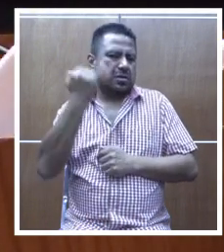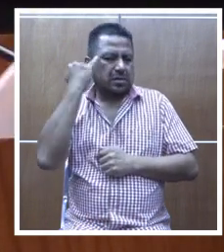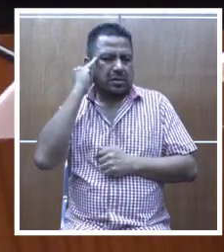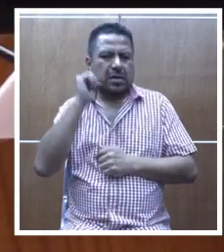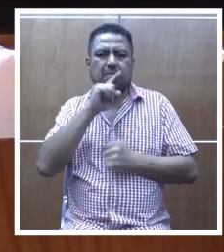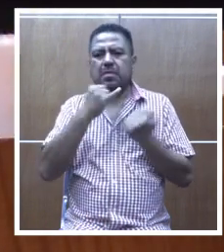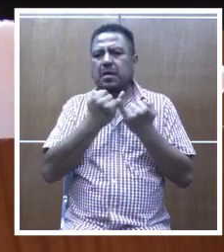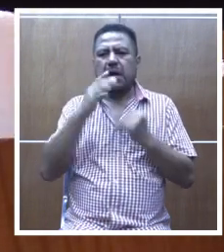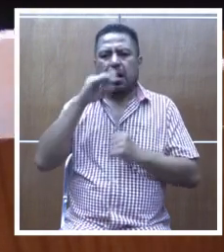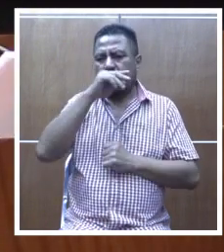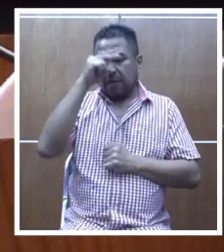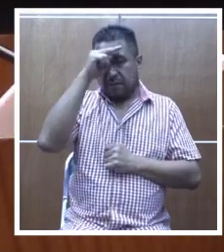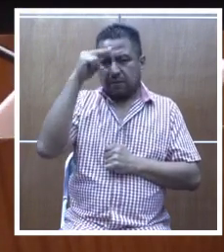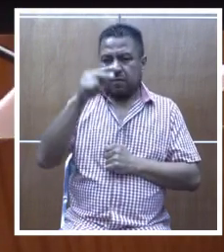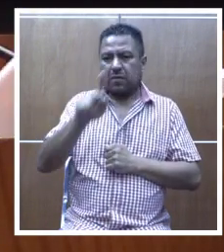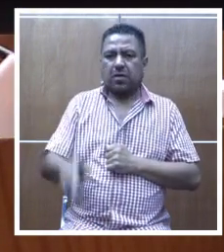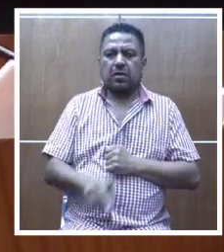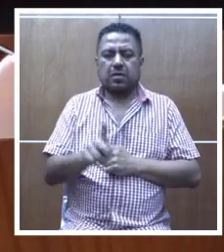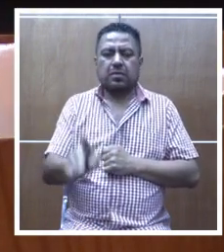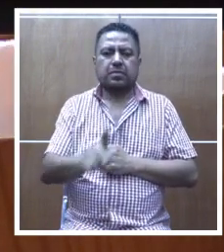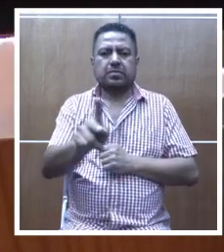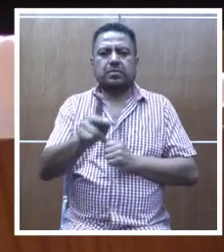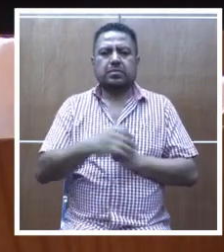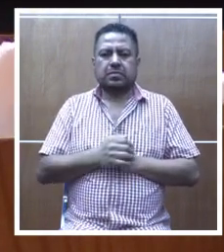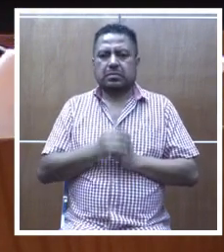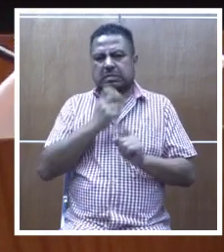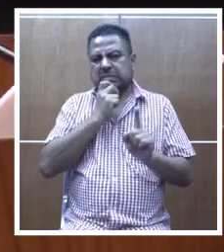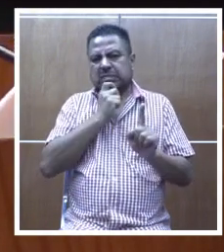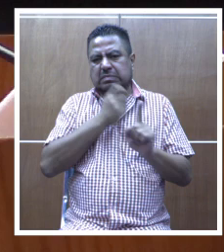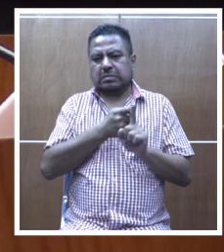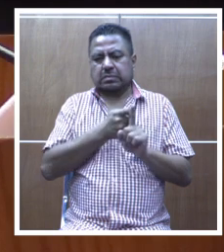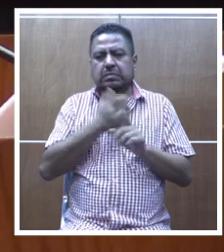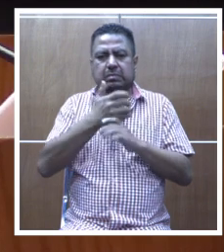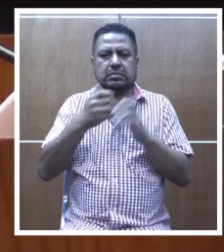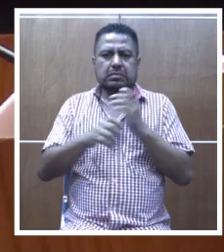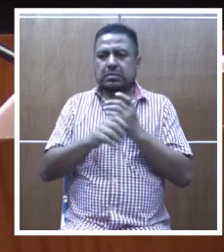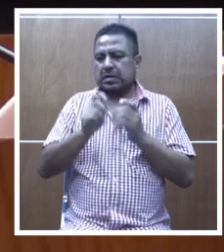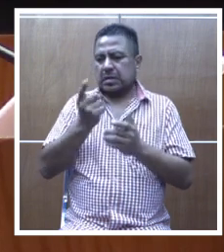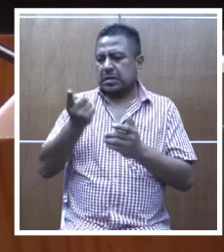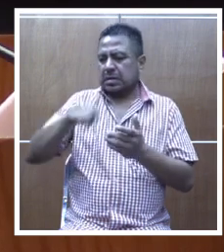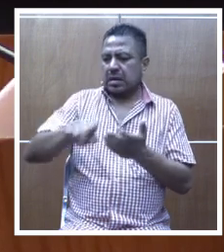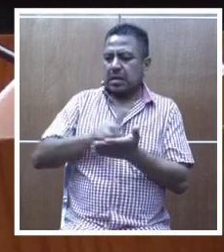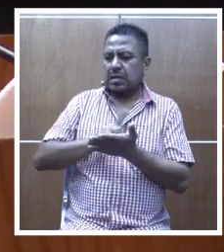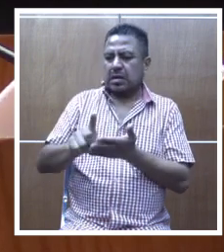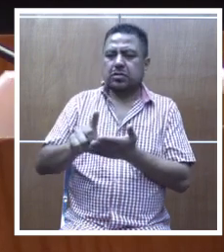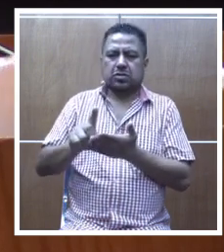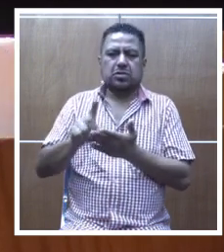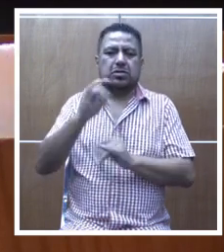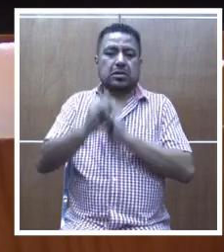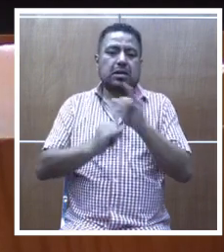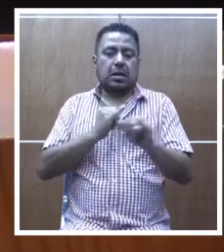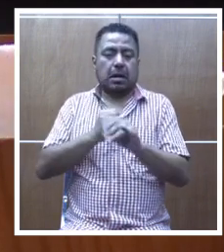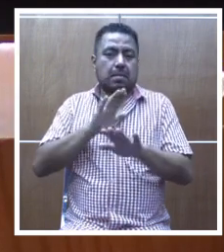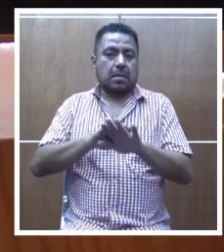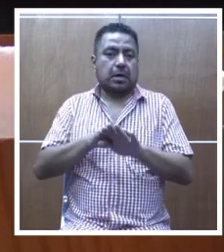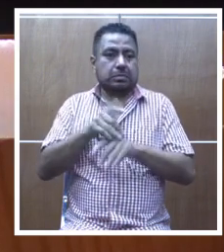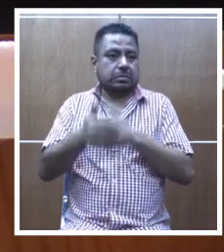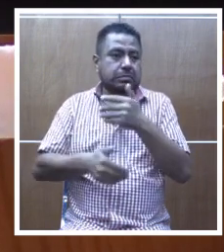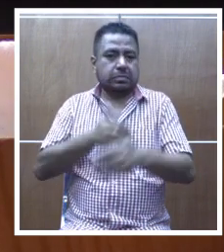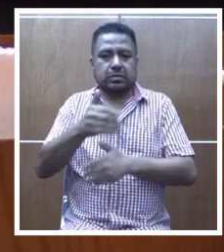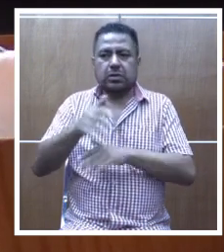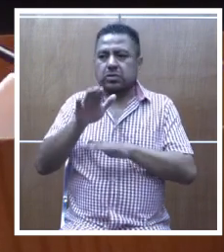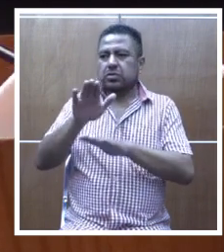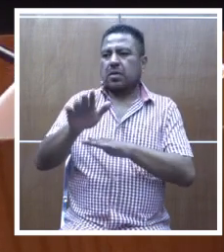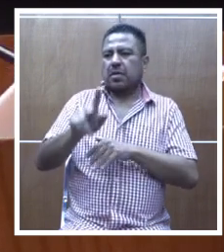los pueblos afrodescendientes son los instrumentos internacionales de derechos humanos más avanzados que existen sobre